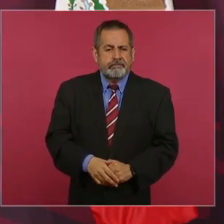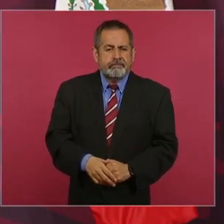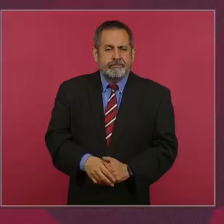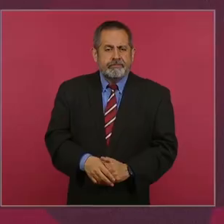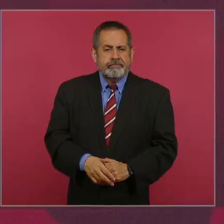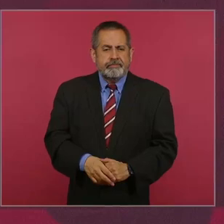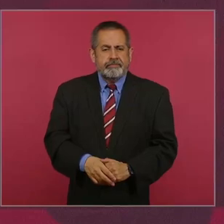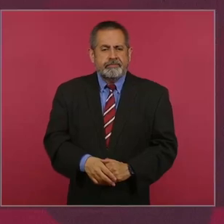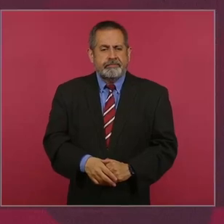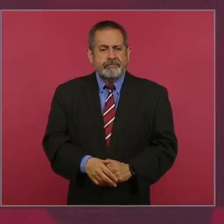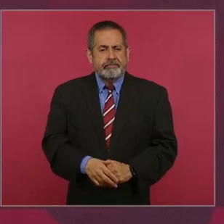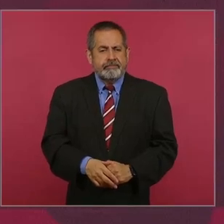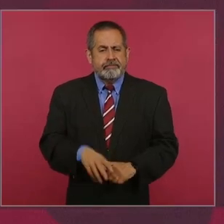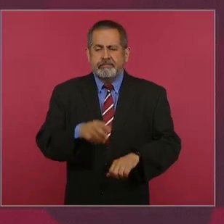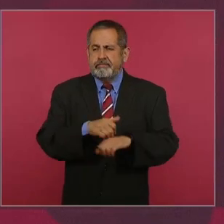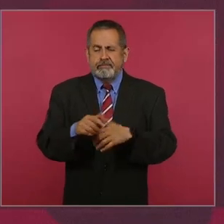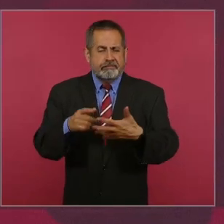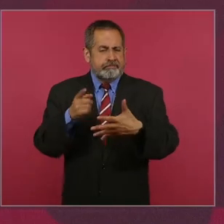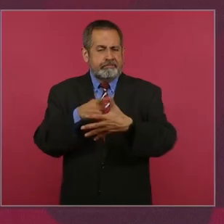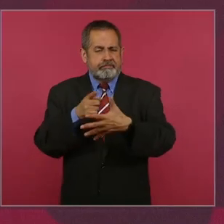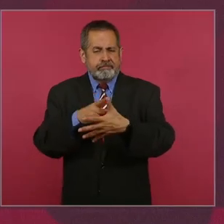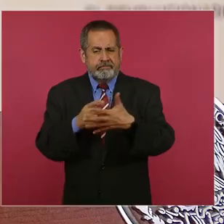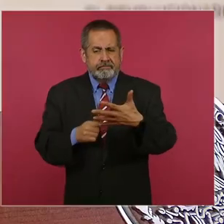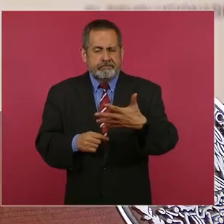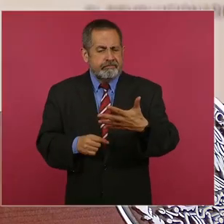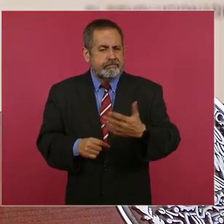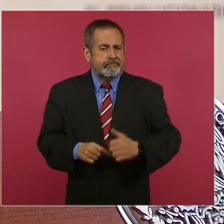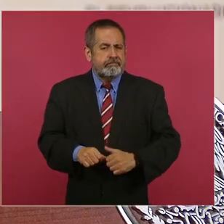punto número cinco